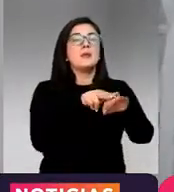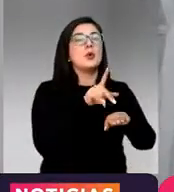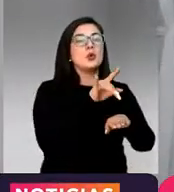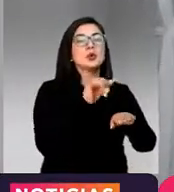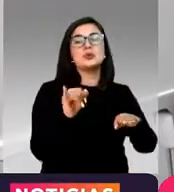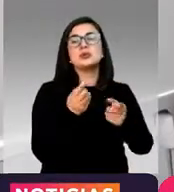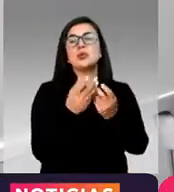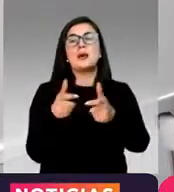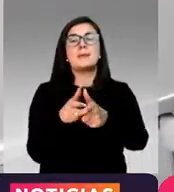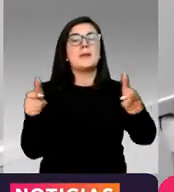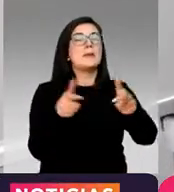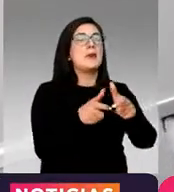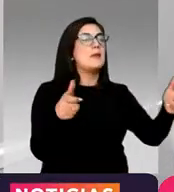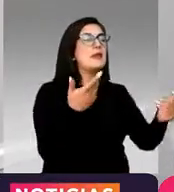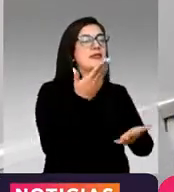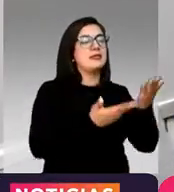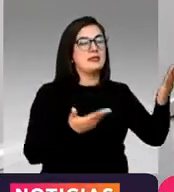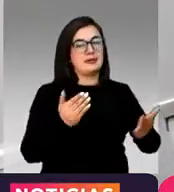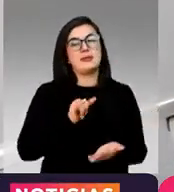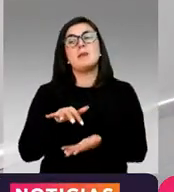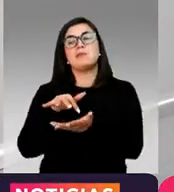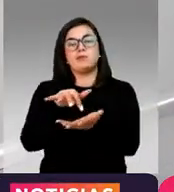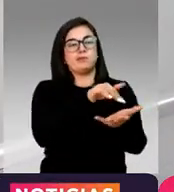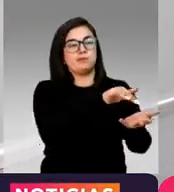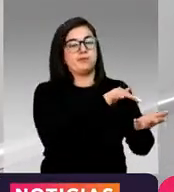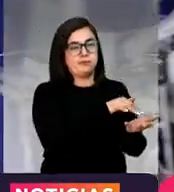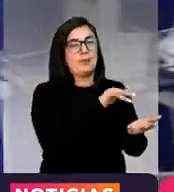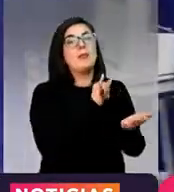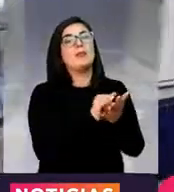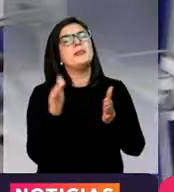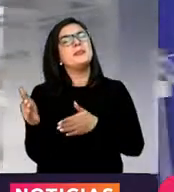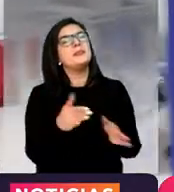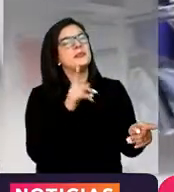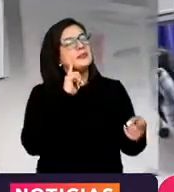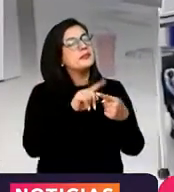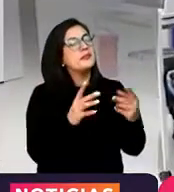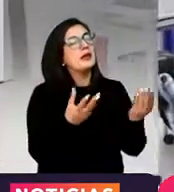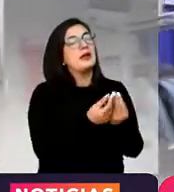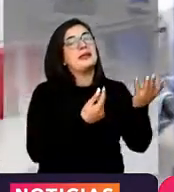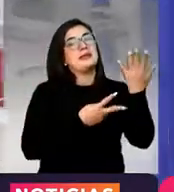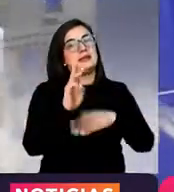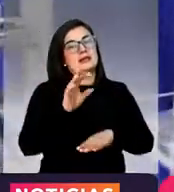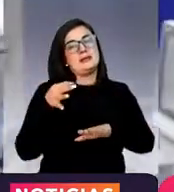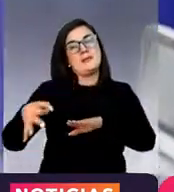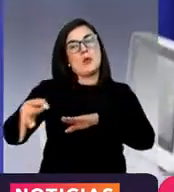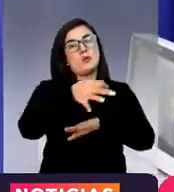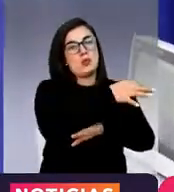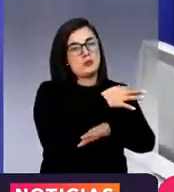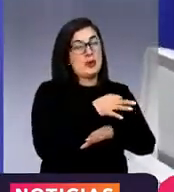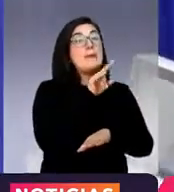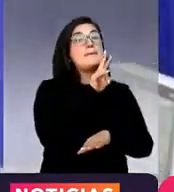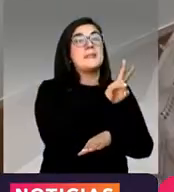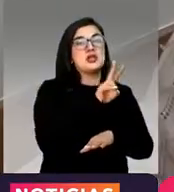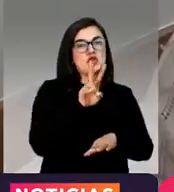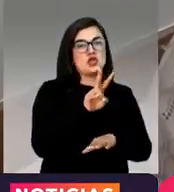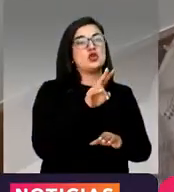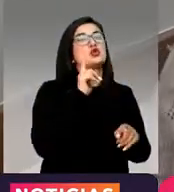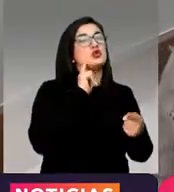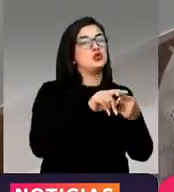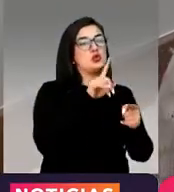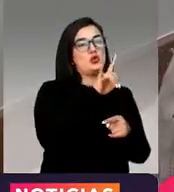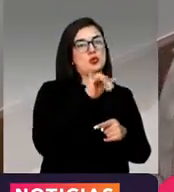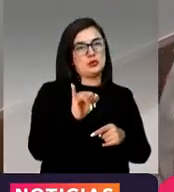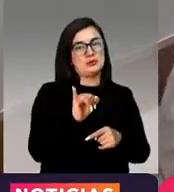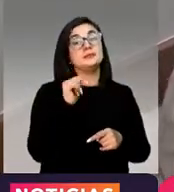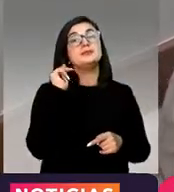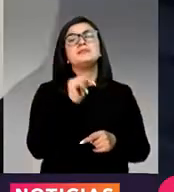tiene cada IPS. Es por esto que el plan beneficia inicialmente a 13 municipios y abarca 22 unidades UCI. Para la primera